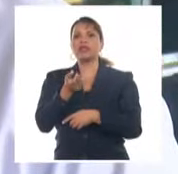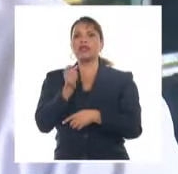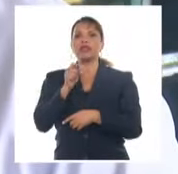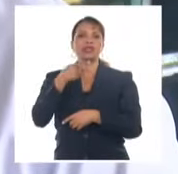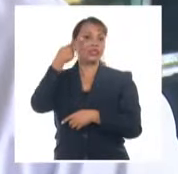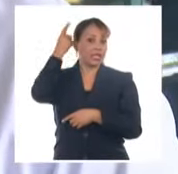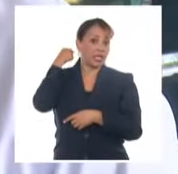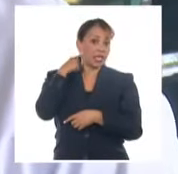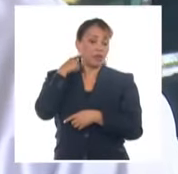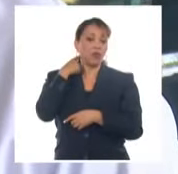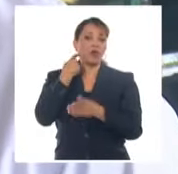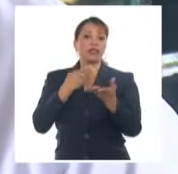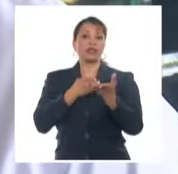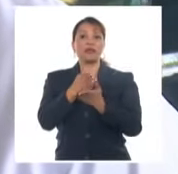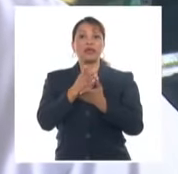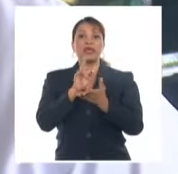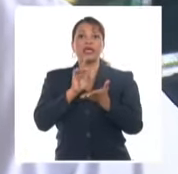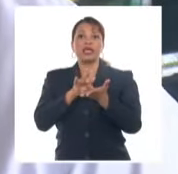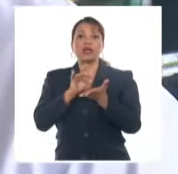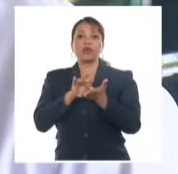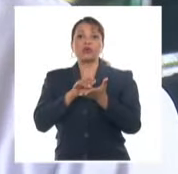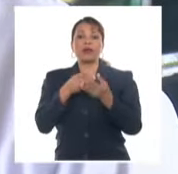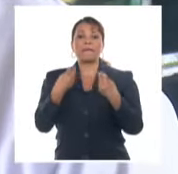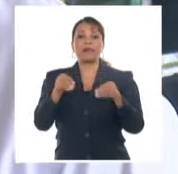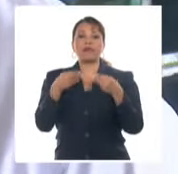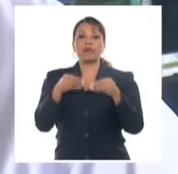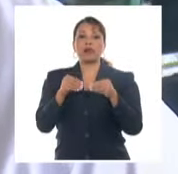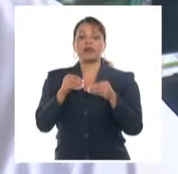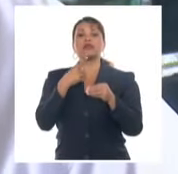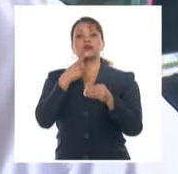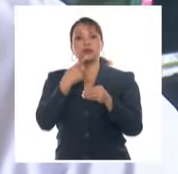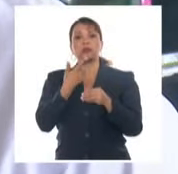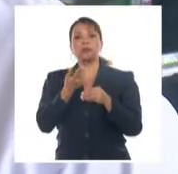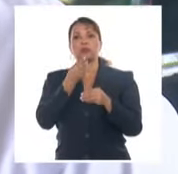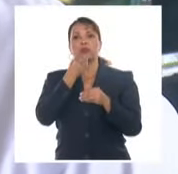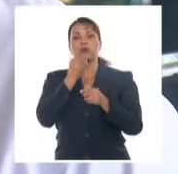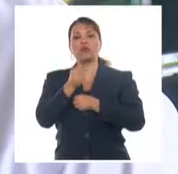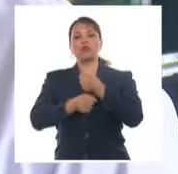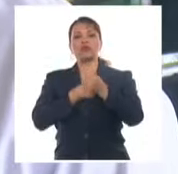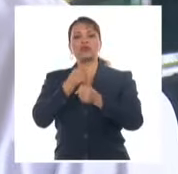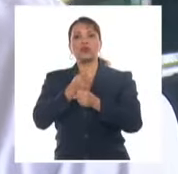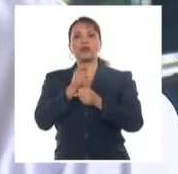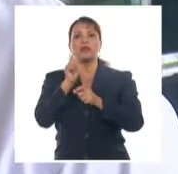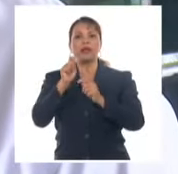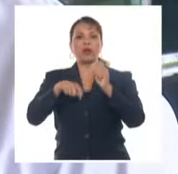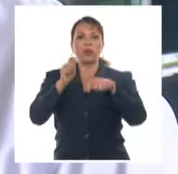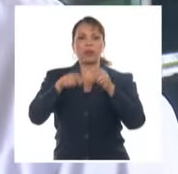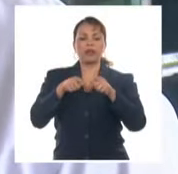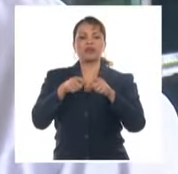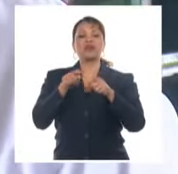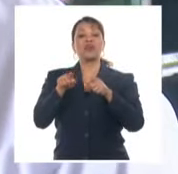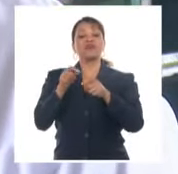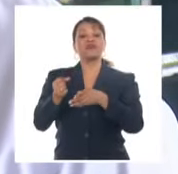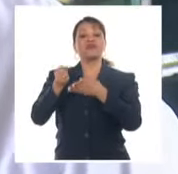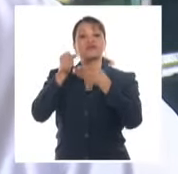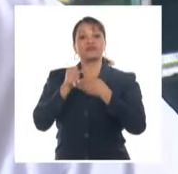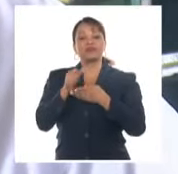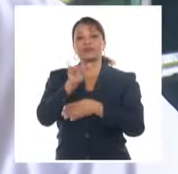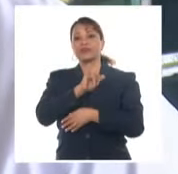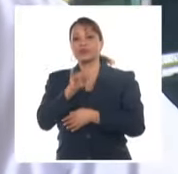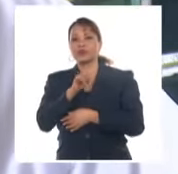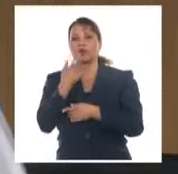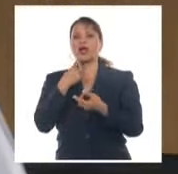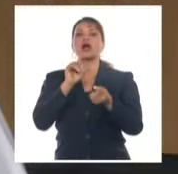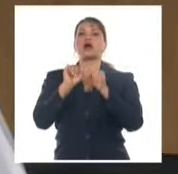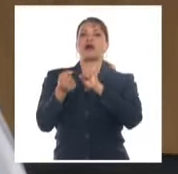través de dispositivos plásticos reutilizables y altamente calificados para ser estériles eso ha traído consigo también ahorro